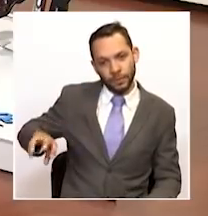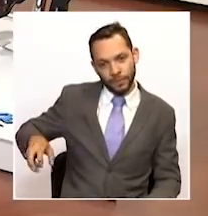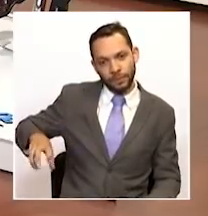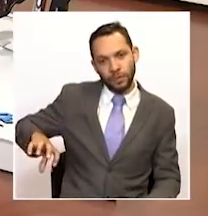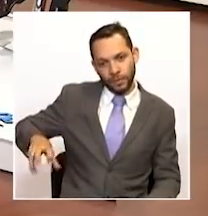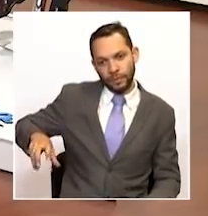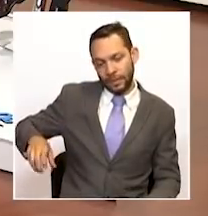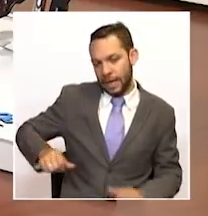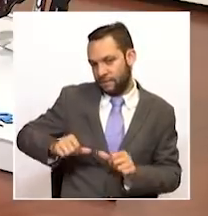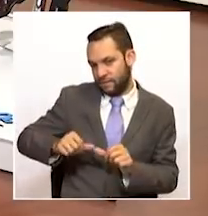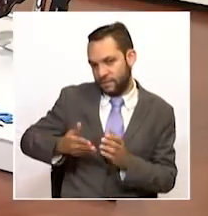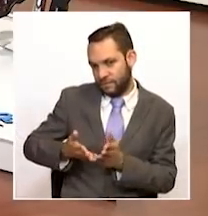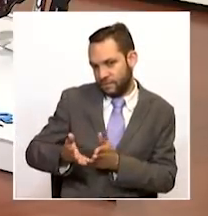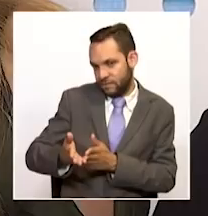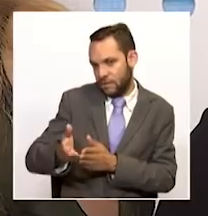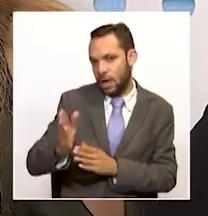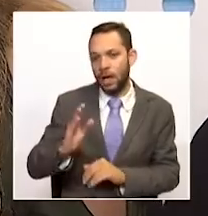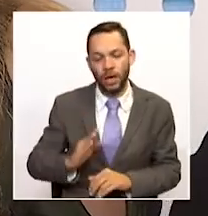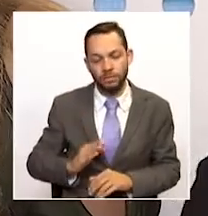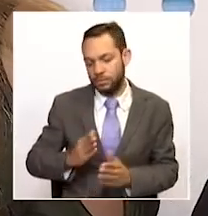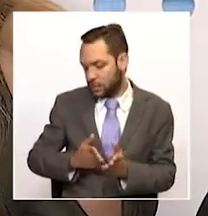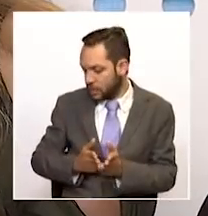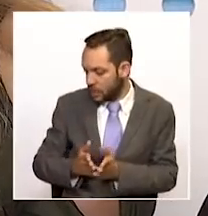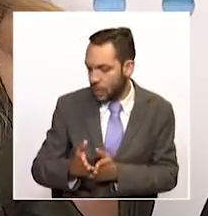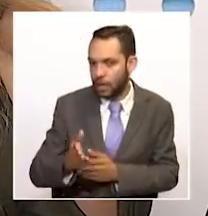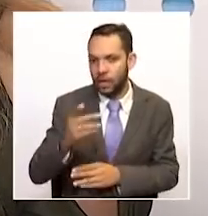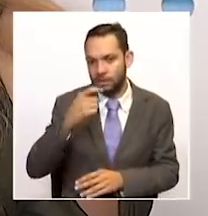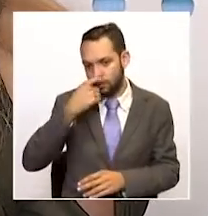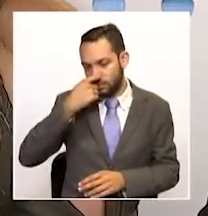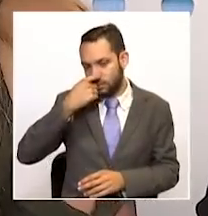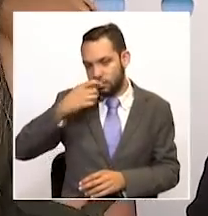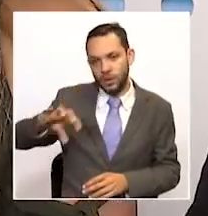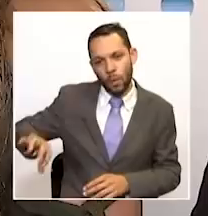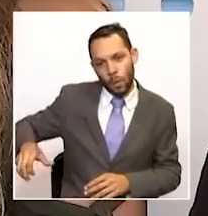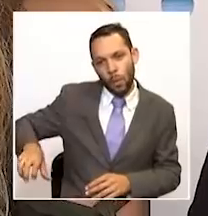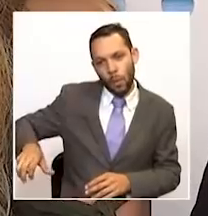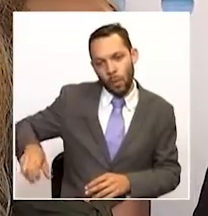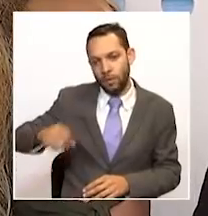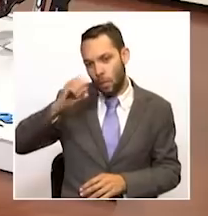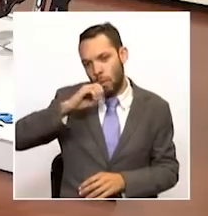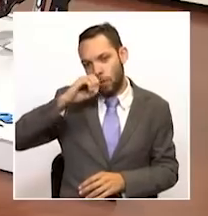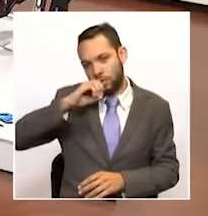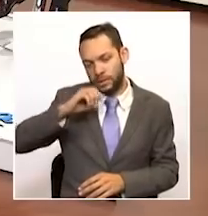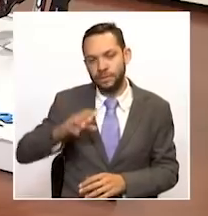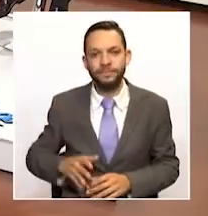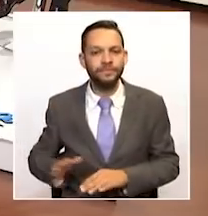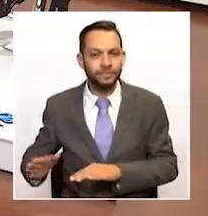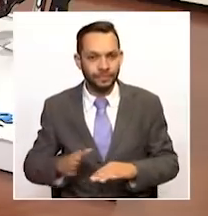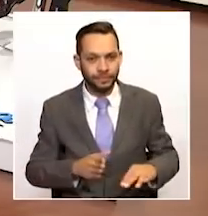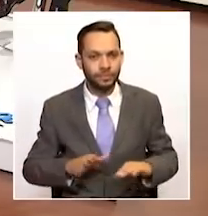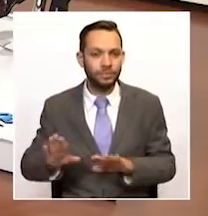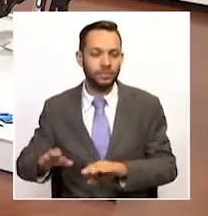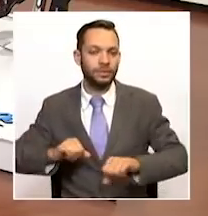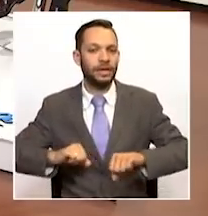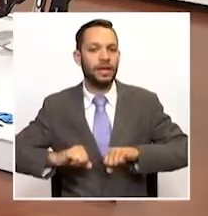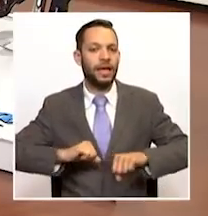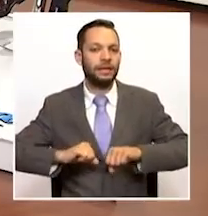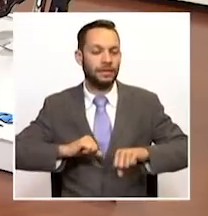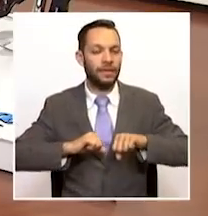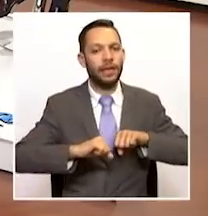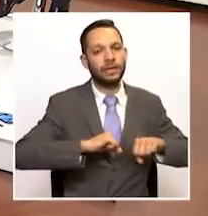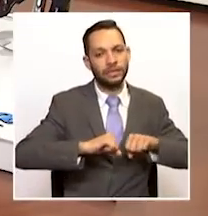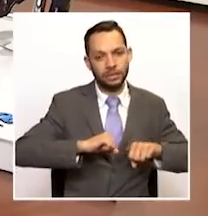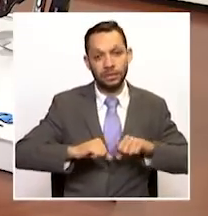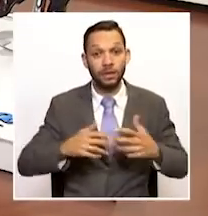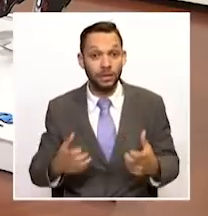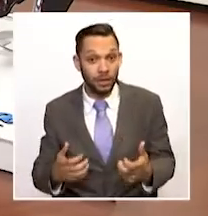permanente en el día sí bueno ustedes van a llevar a cabo una actividad que yo sí quiero que la gente buen corazón